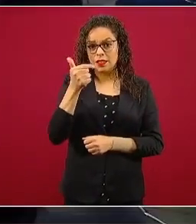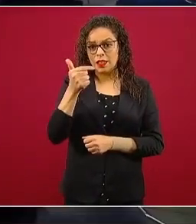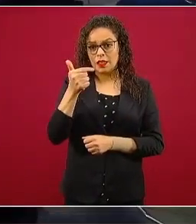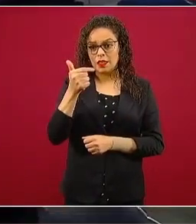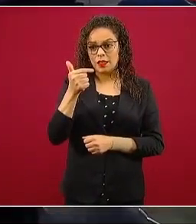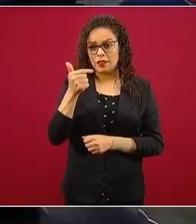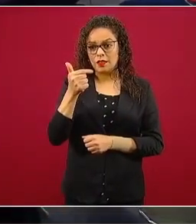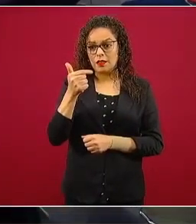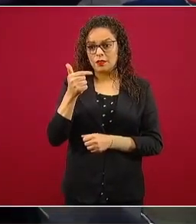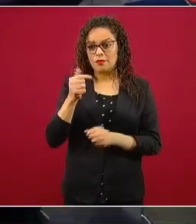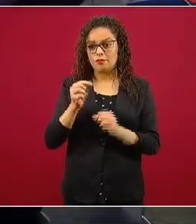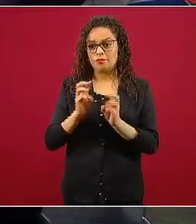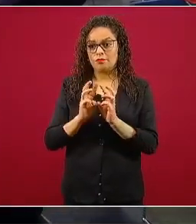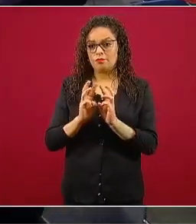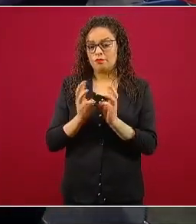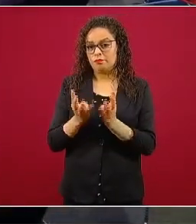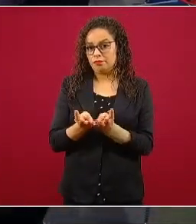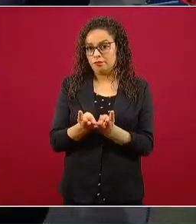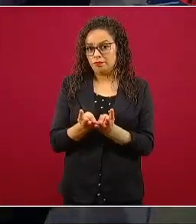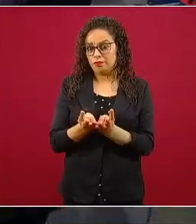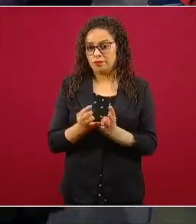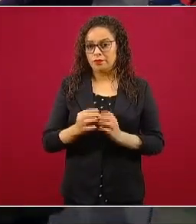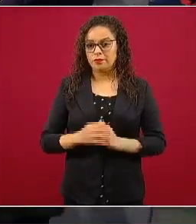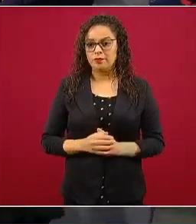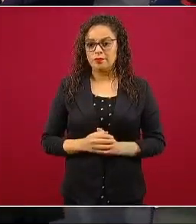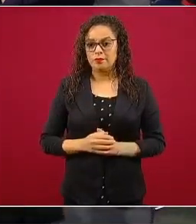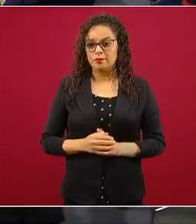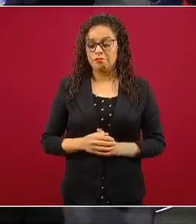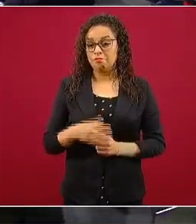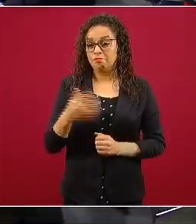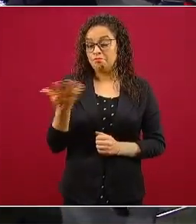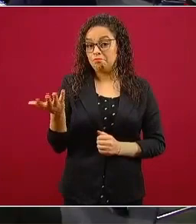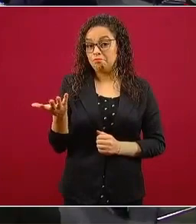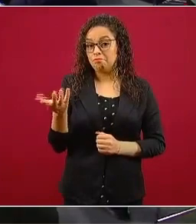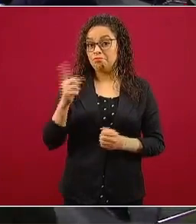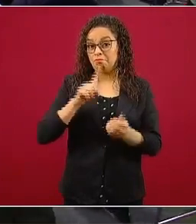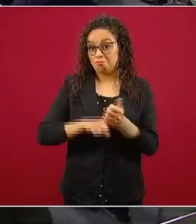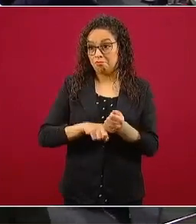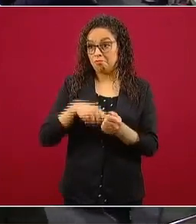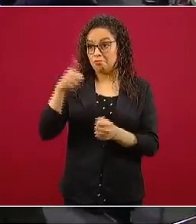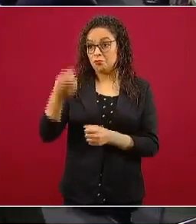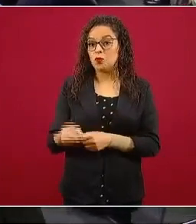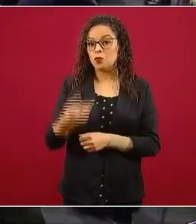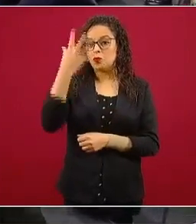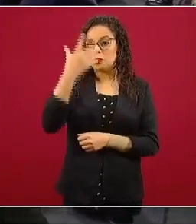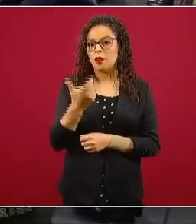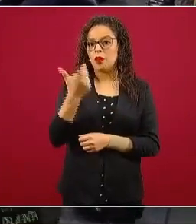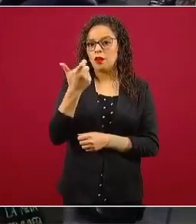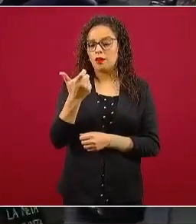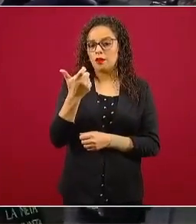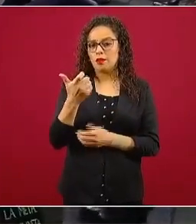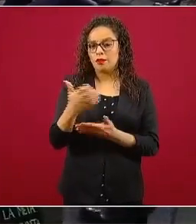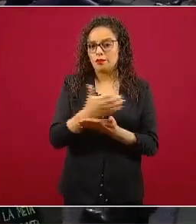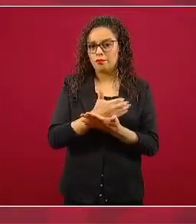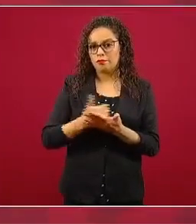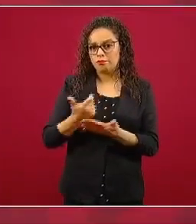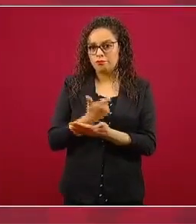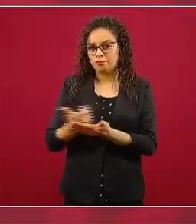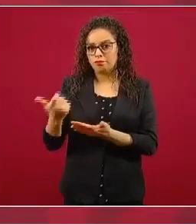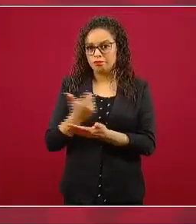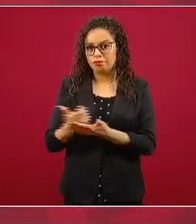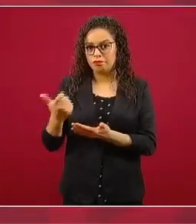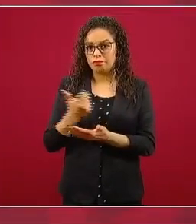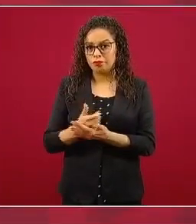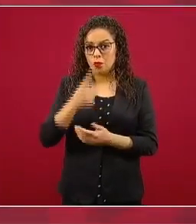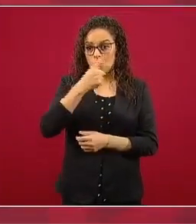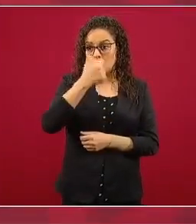consejeros, que yo creo que deben de estar ganando más que el presidente, cada uno, porque